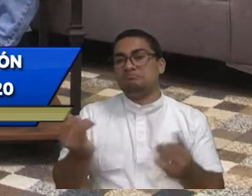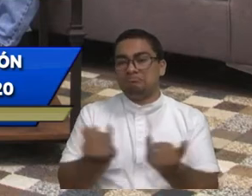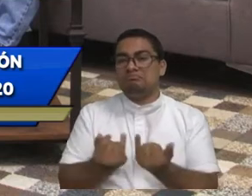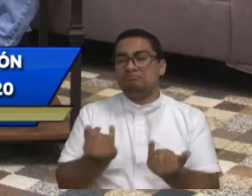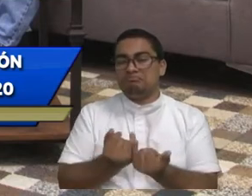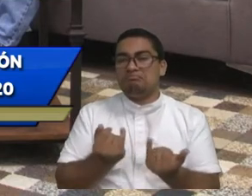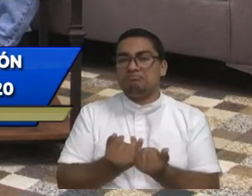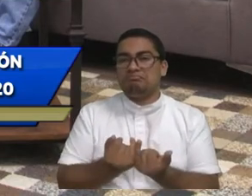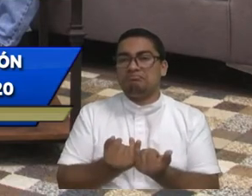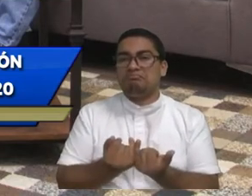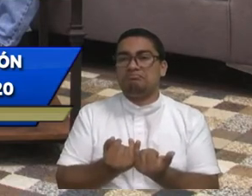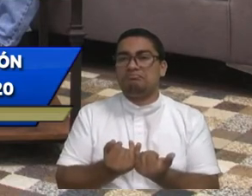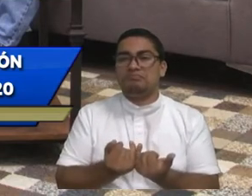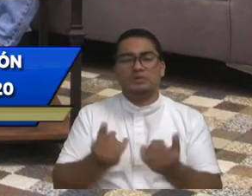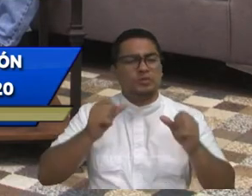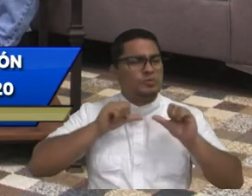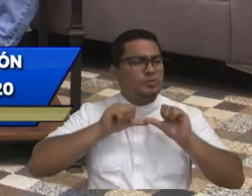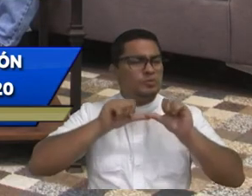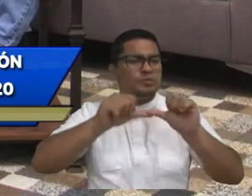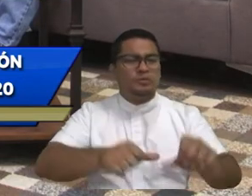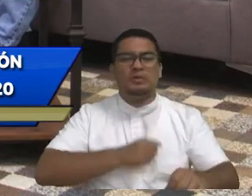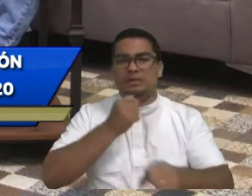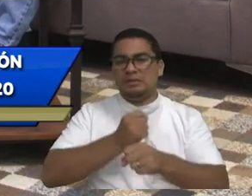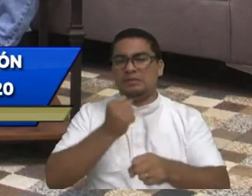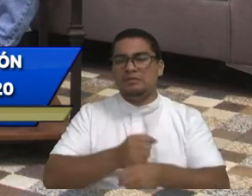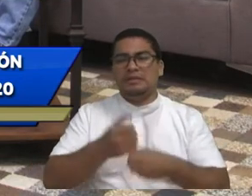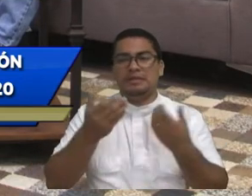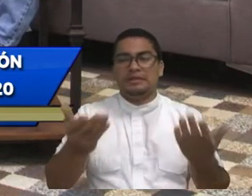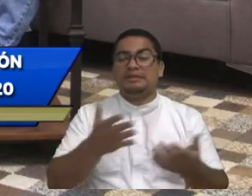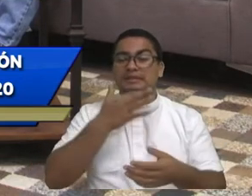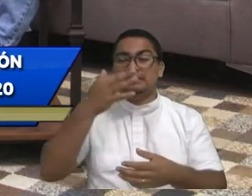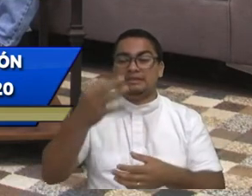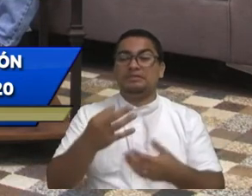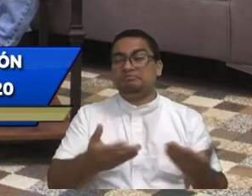de manera permanente trabajando en asegurar condiciones